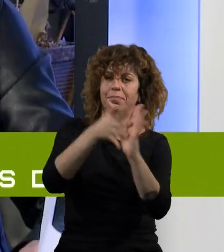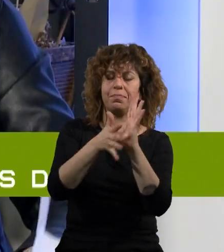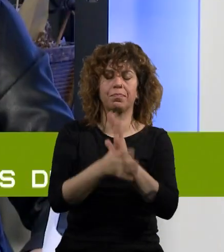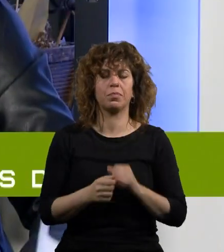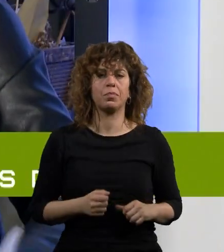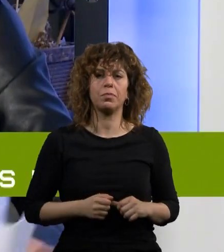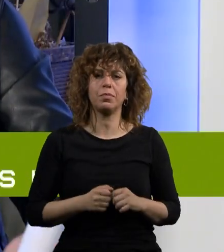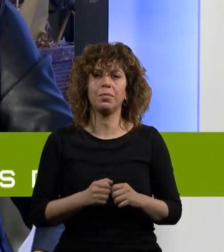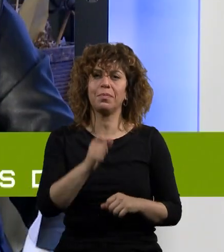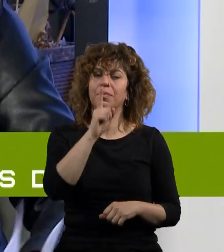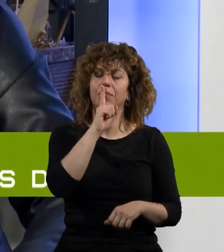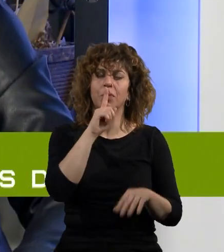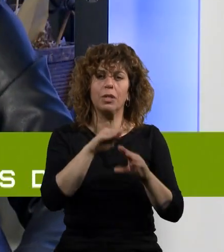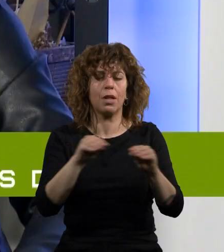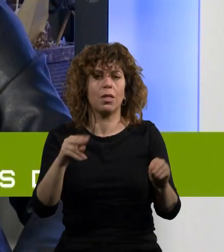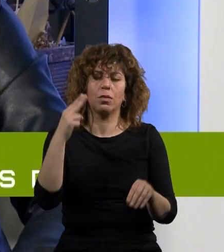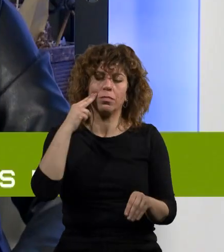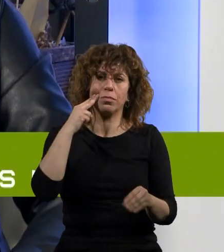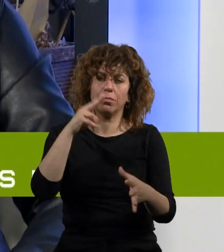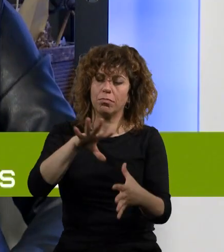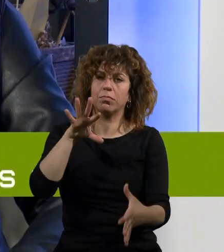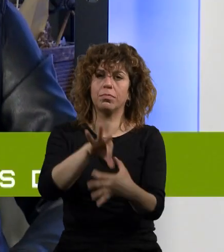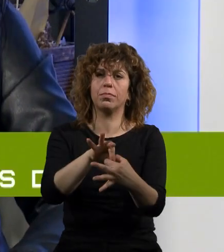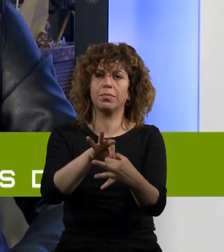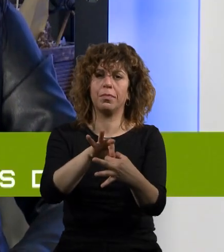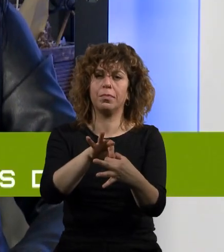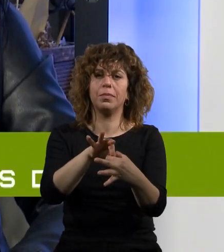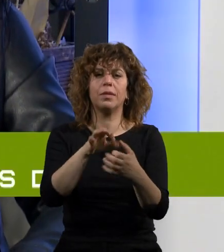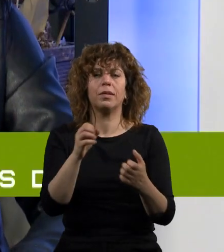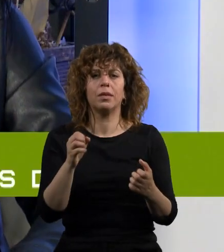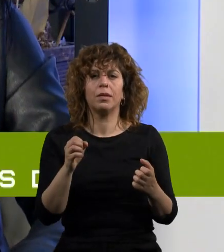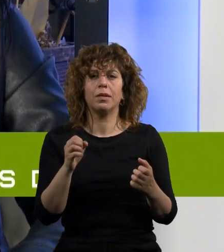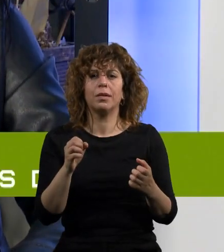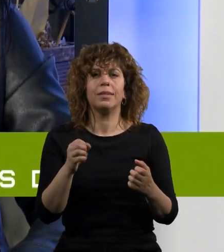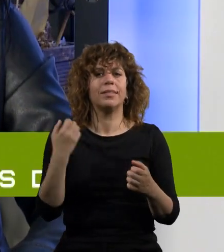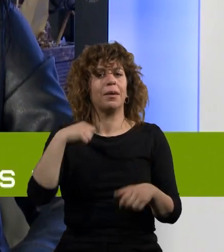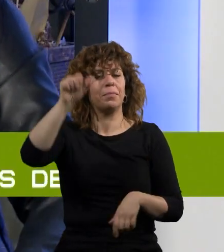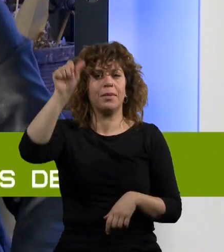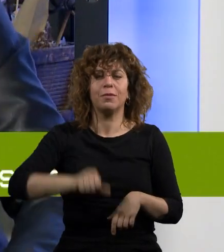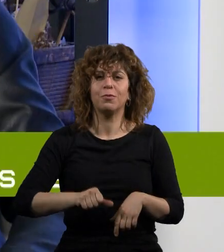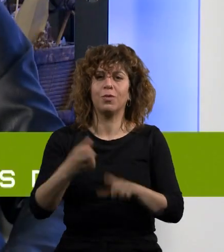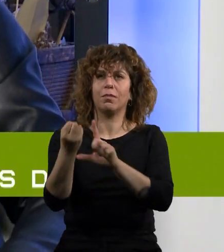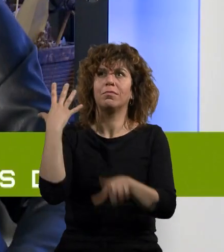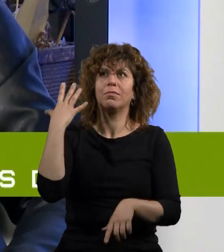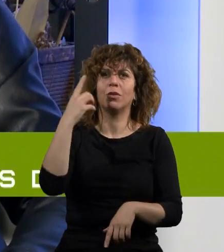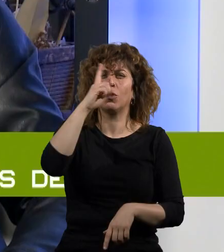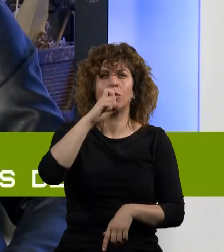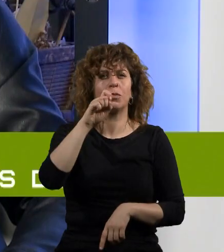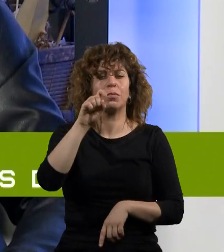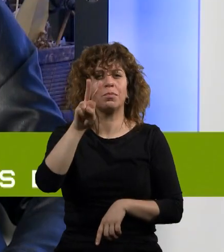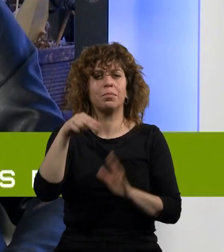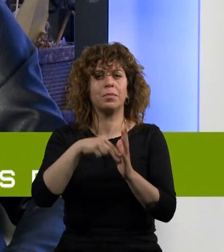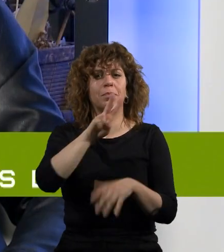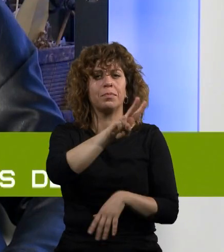es uno de los componentes, ¿no? Del terror, ¿no? El silencio. Bueno, has proyectado ya la película desde